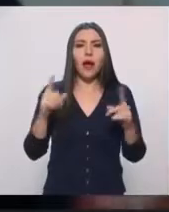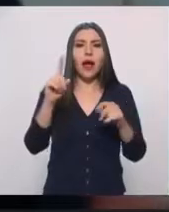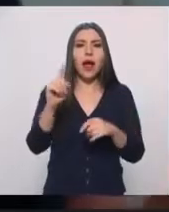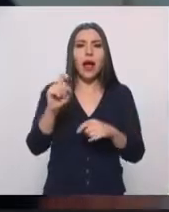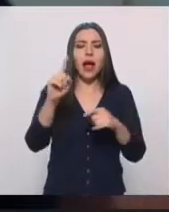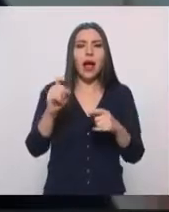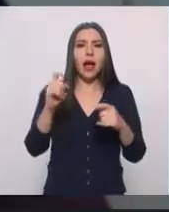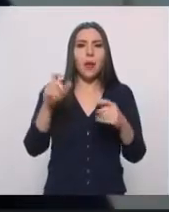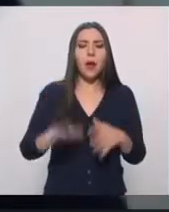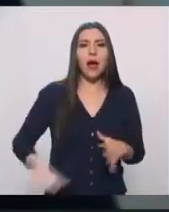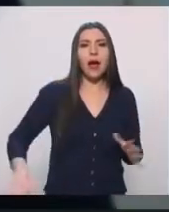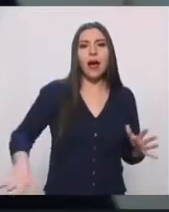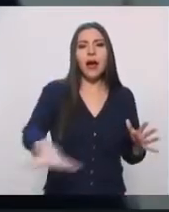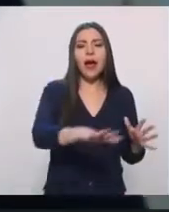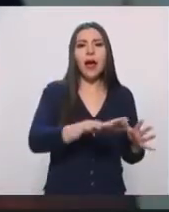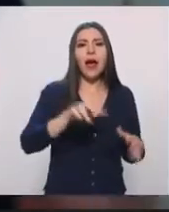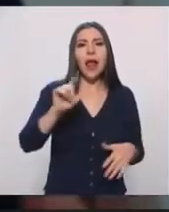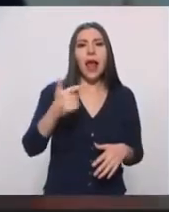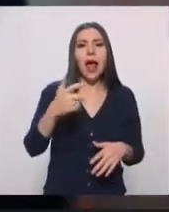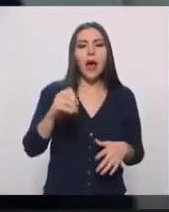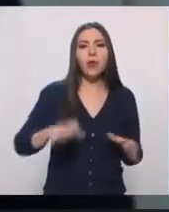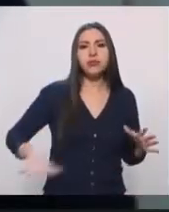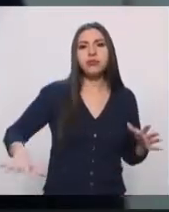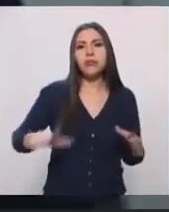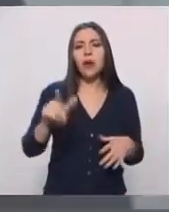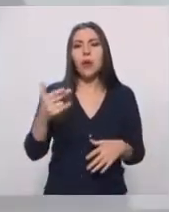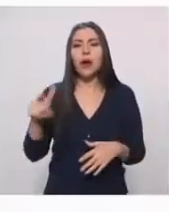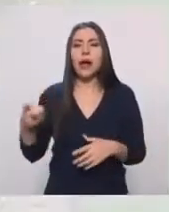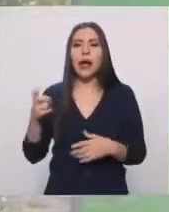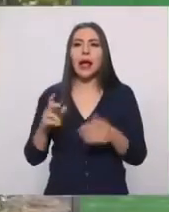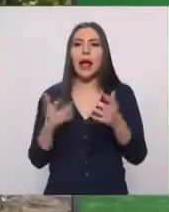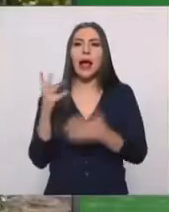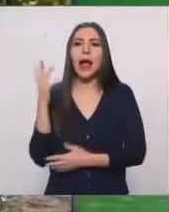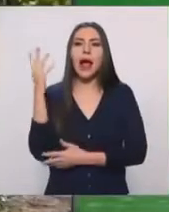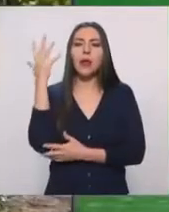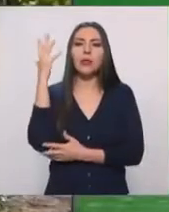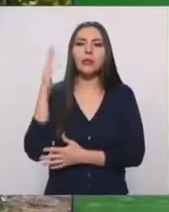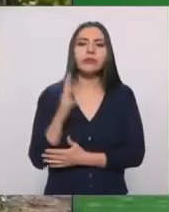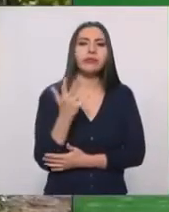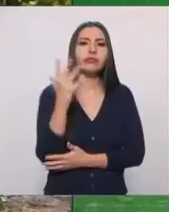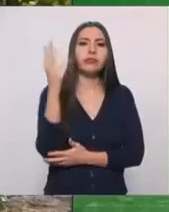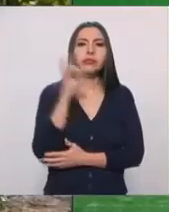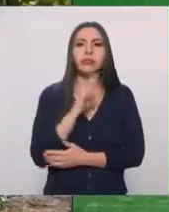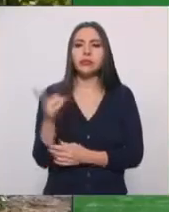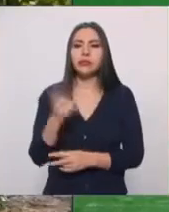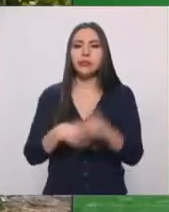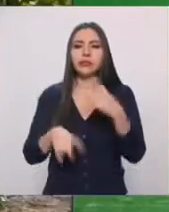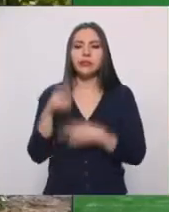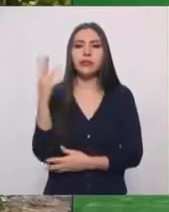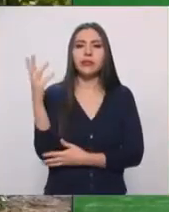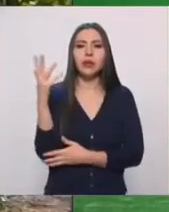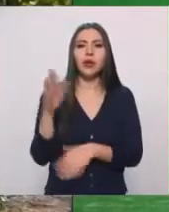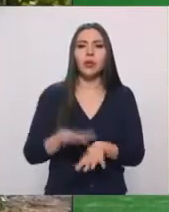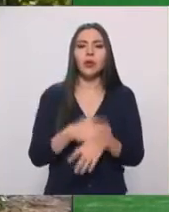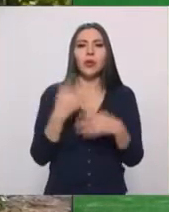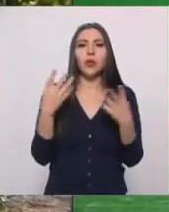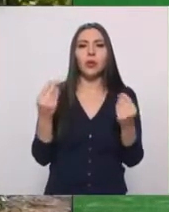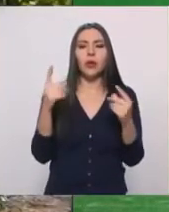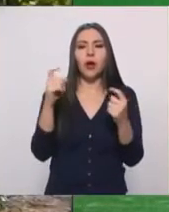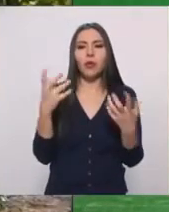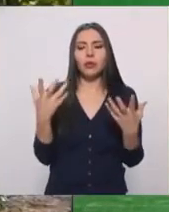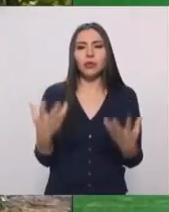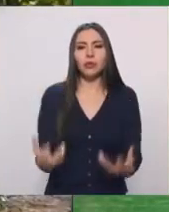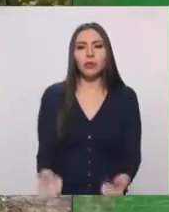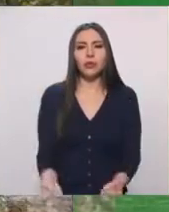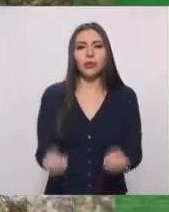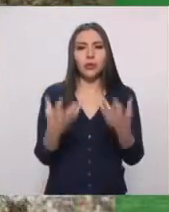Entonces son estos grandes árboles, digamos, que se dan o se daban a lo largo de las riberas